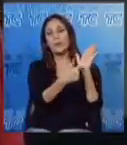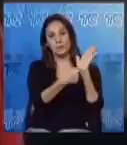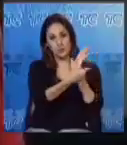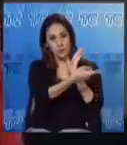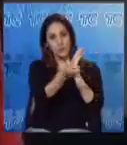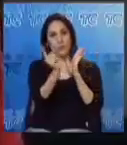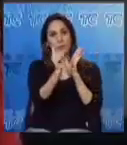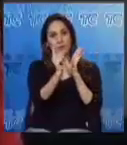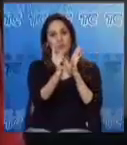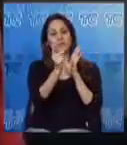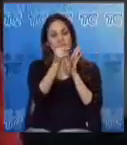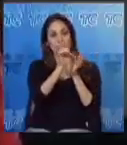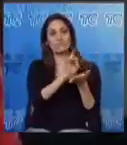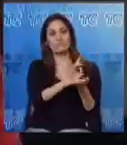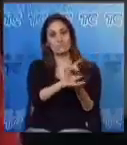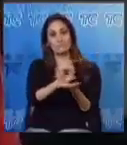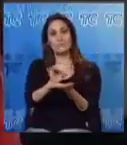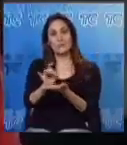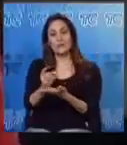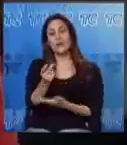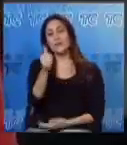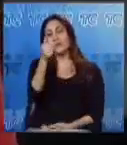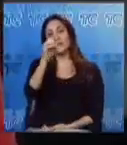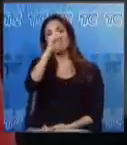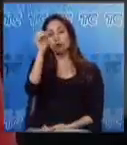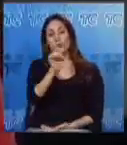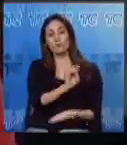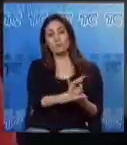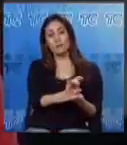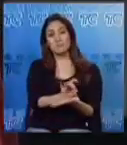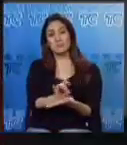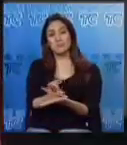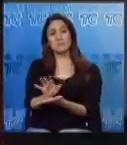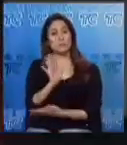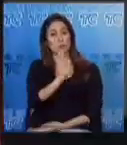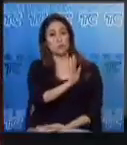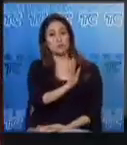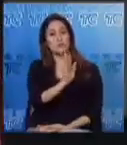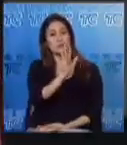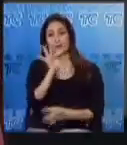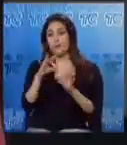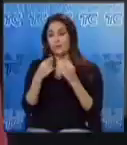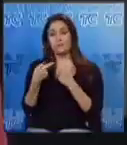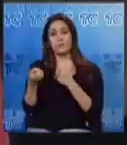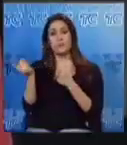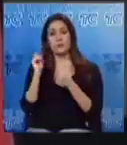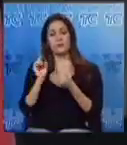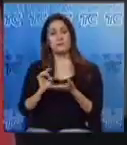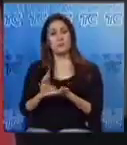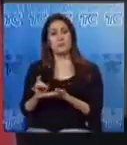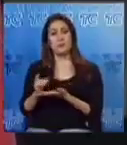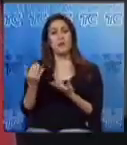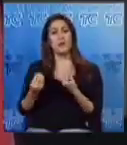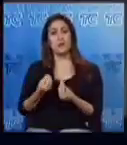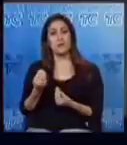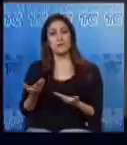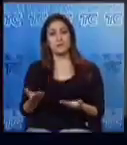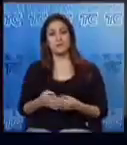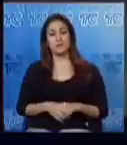ustedes despidieron a cerca del 10% de su personal y esas familias quedaron en la